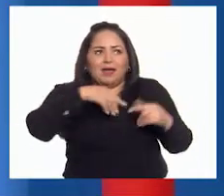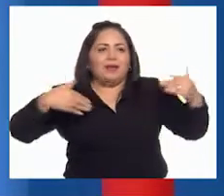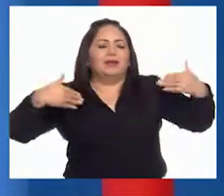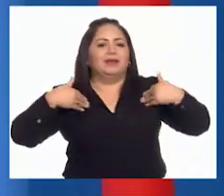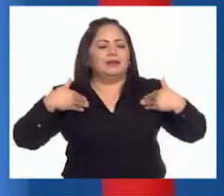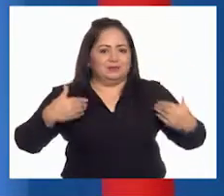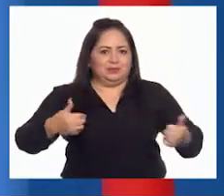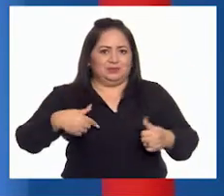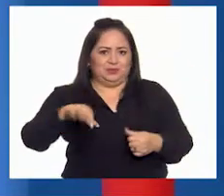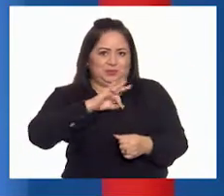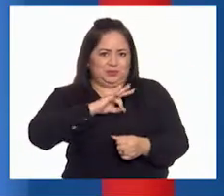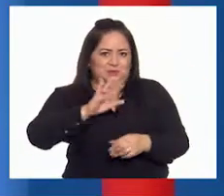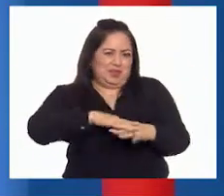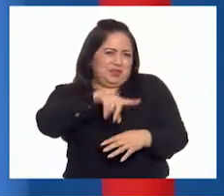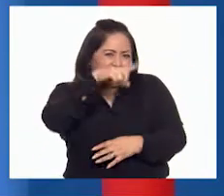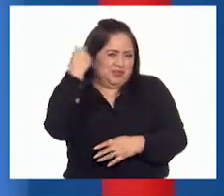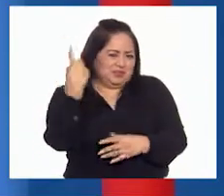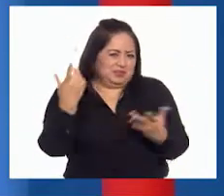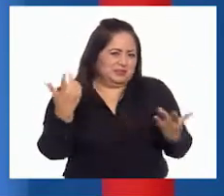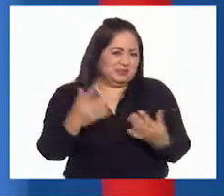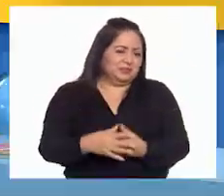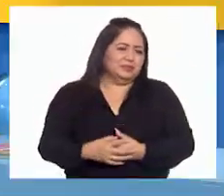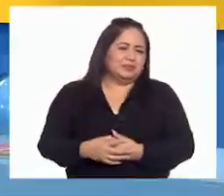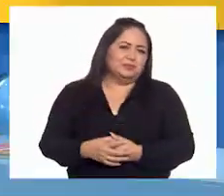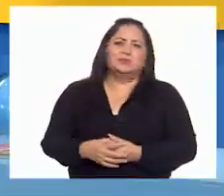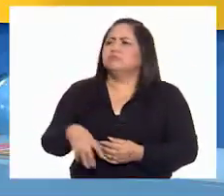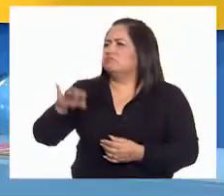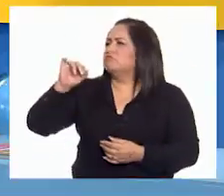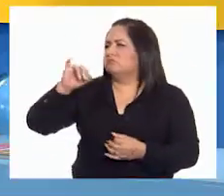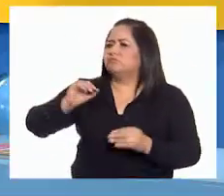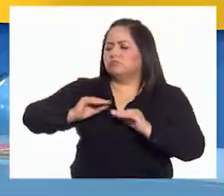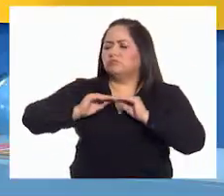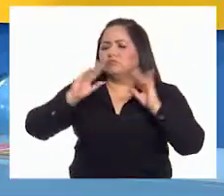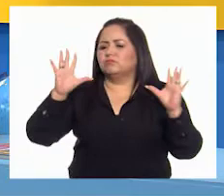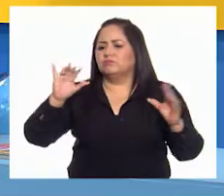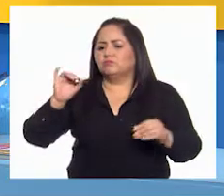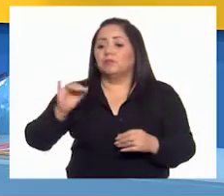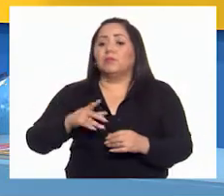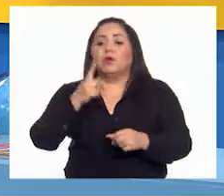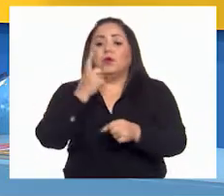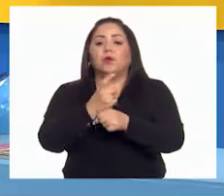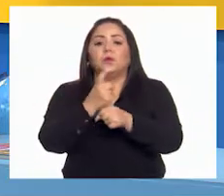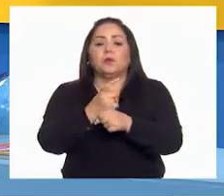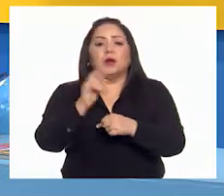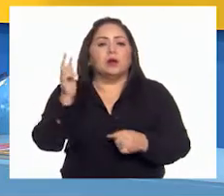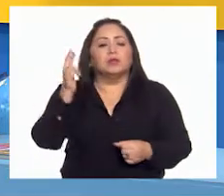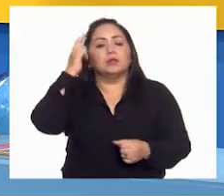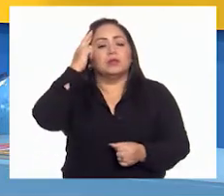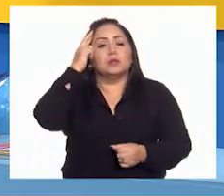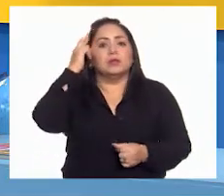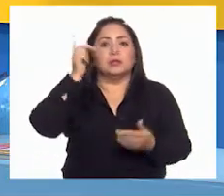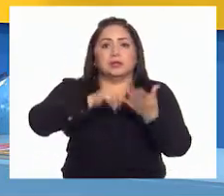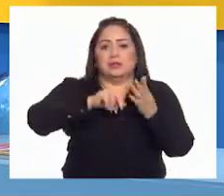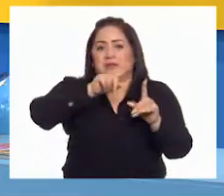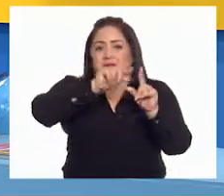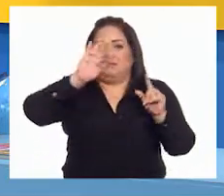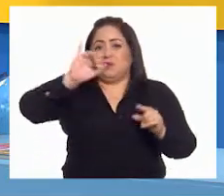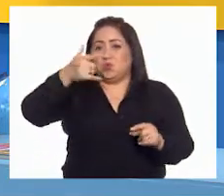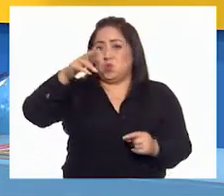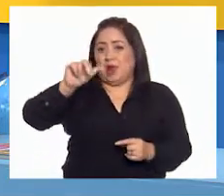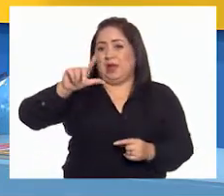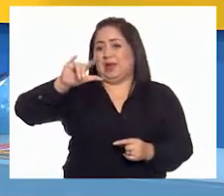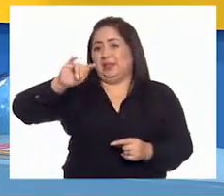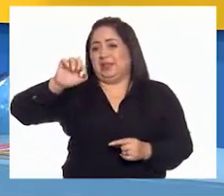en casa y a mí nos resulte más sencilla la tarea? Claro que sí, María. Empecemos por recordar que las figuras literarias